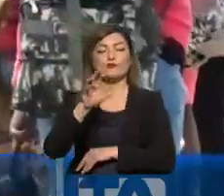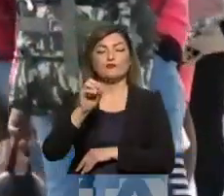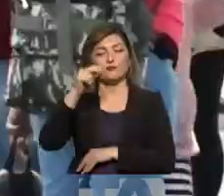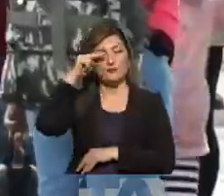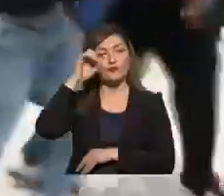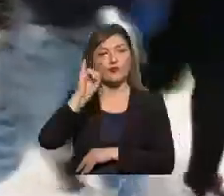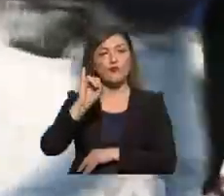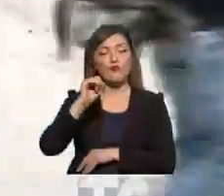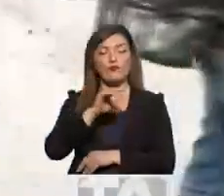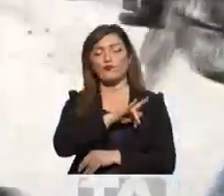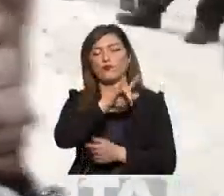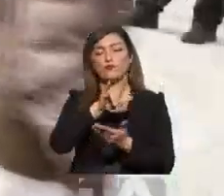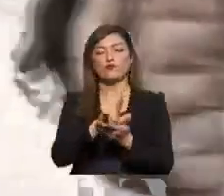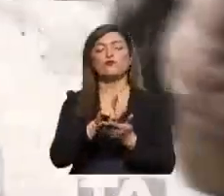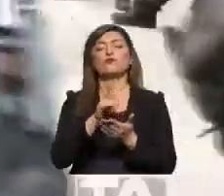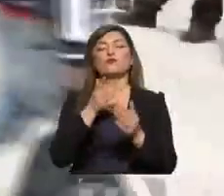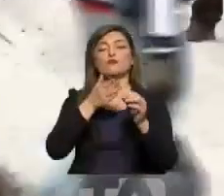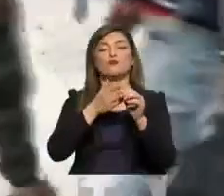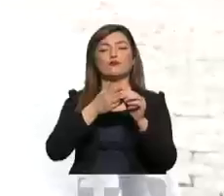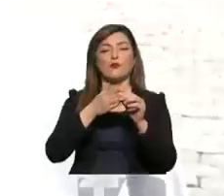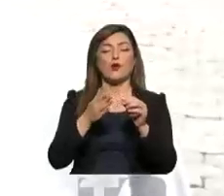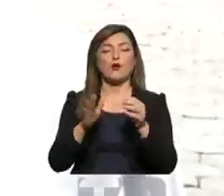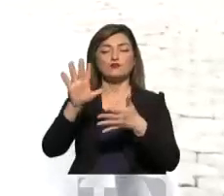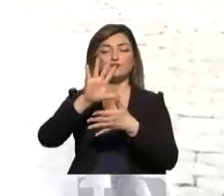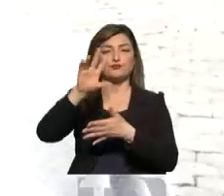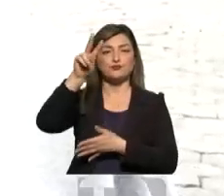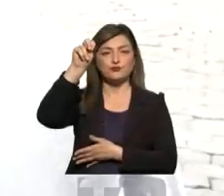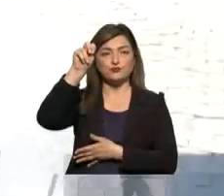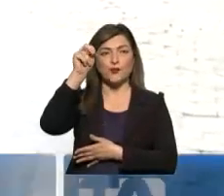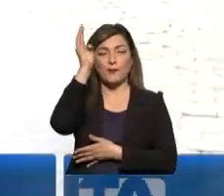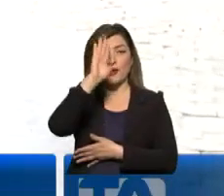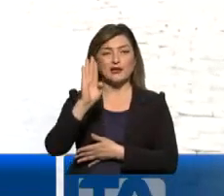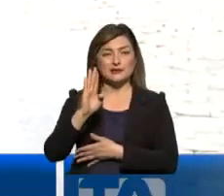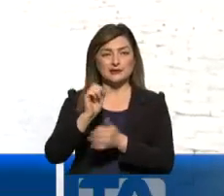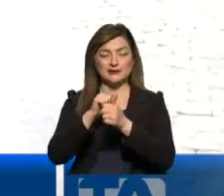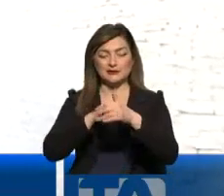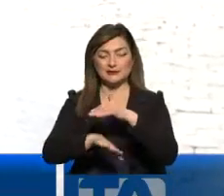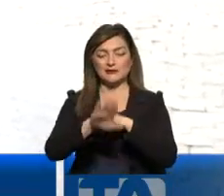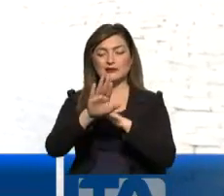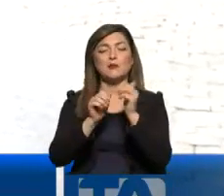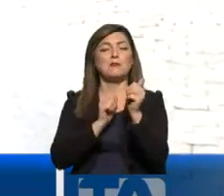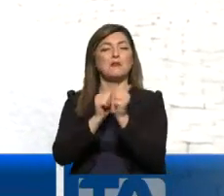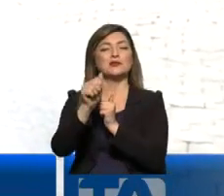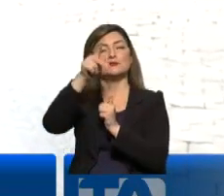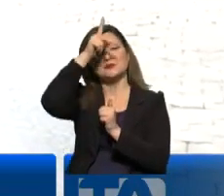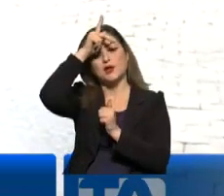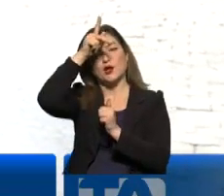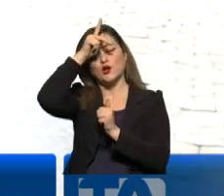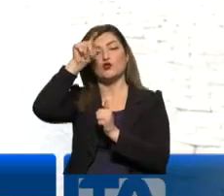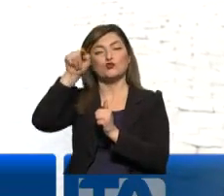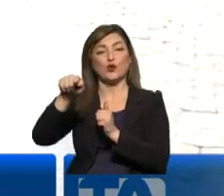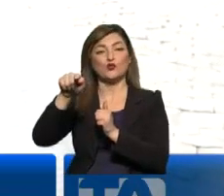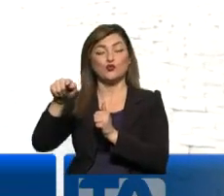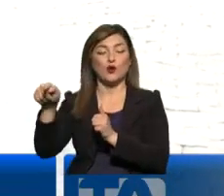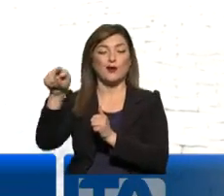haitianos que arriban diariamente con destino Norteamérica. Ingresan por Brasil, pasan al Perú, Ecuador, de Perú a